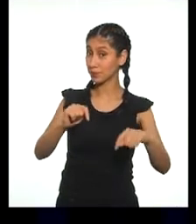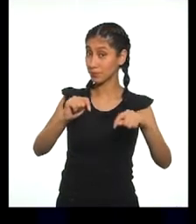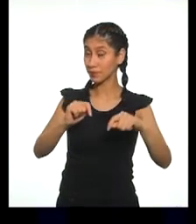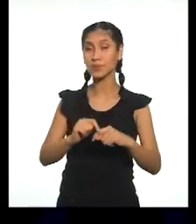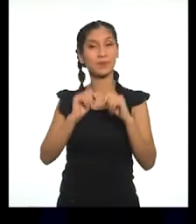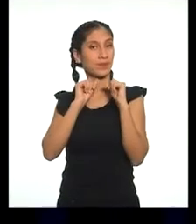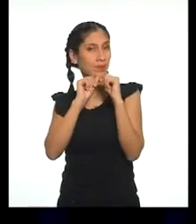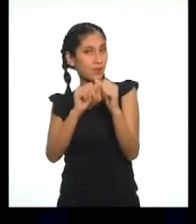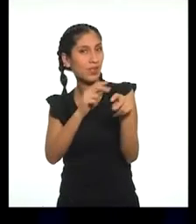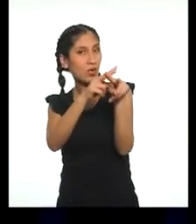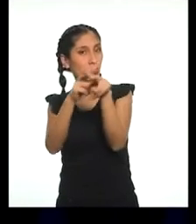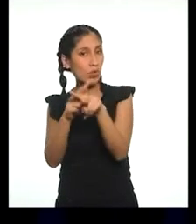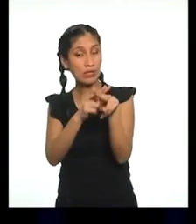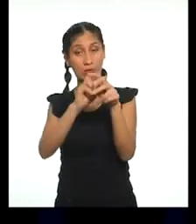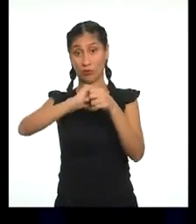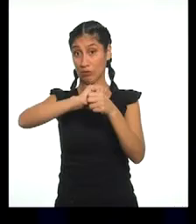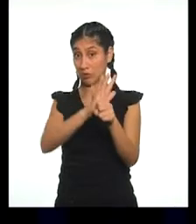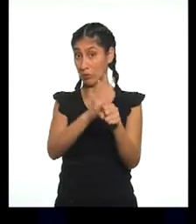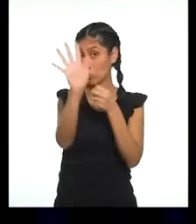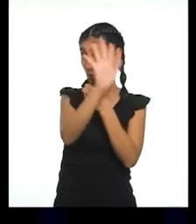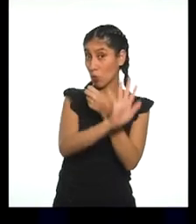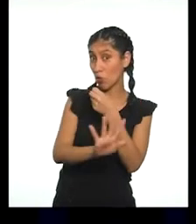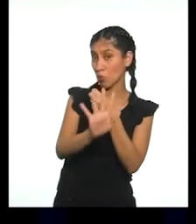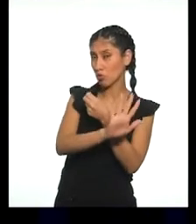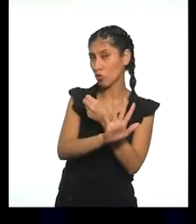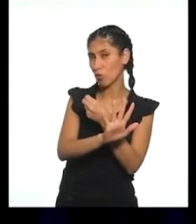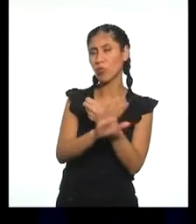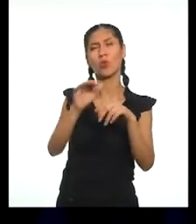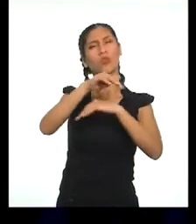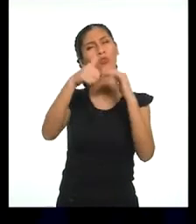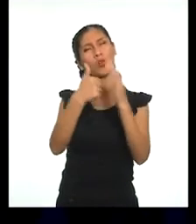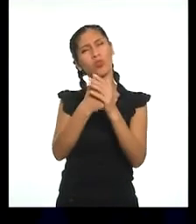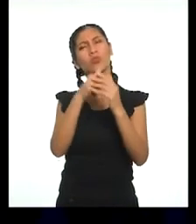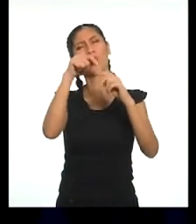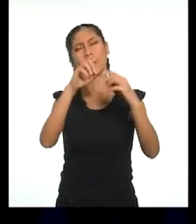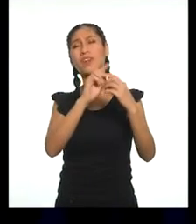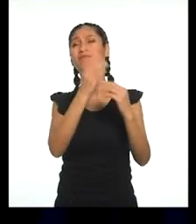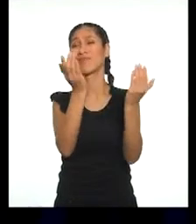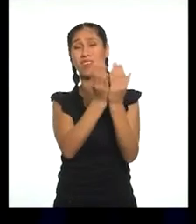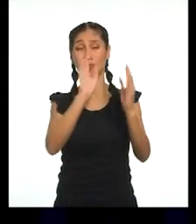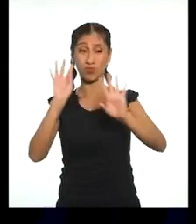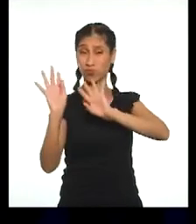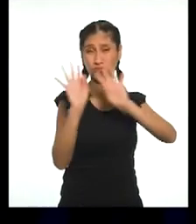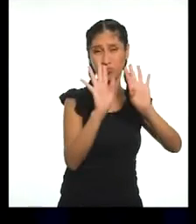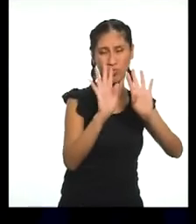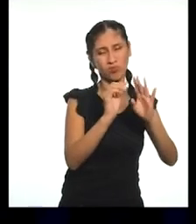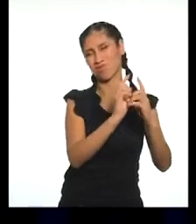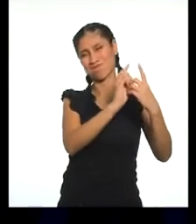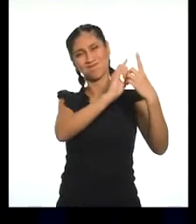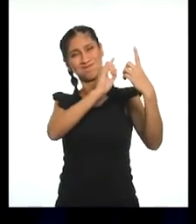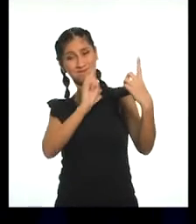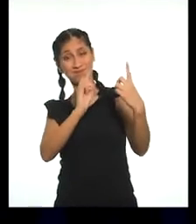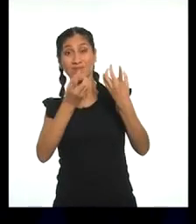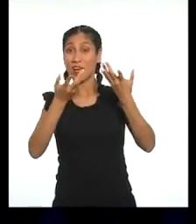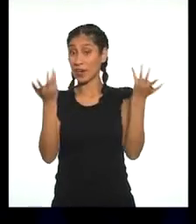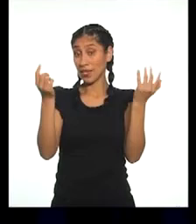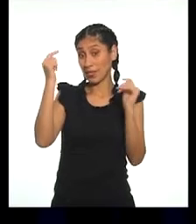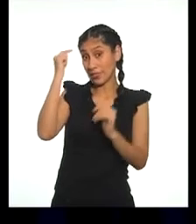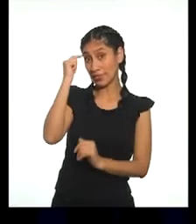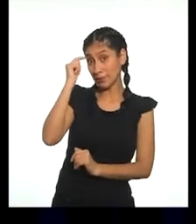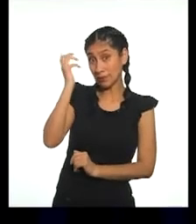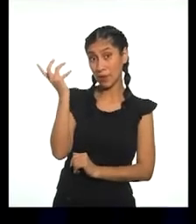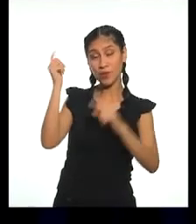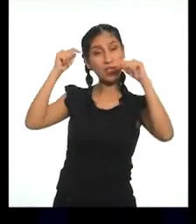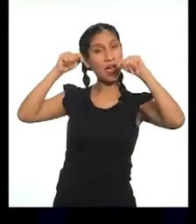para seguir cuidándonos del COVID, nos ha tocado estar un poco alejados del colegio. ¿Qué tal si aprovechamos